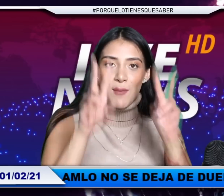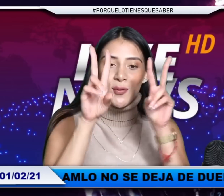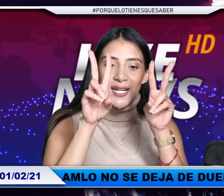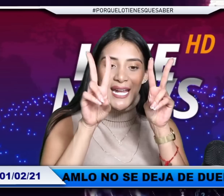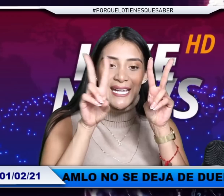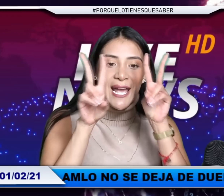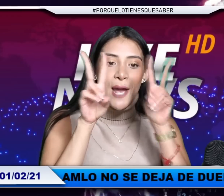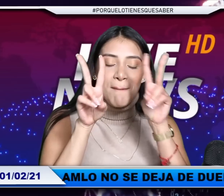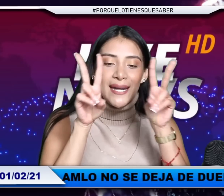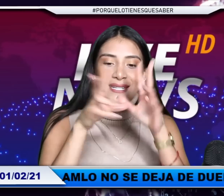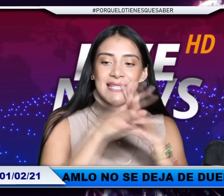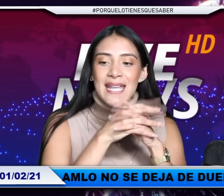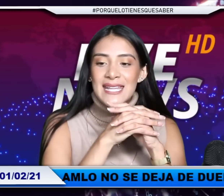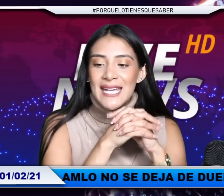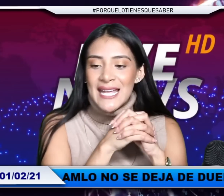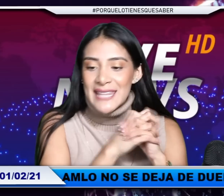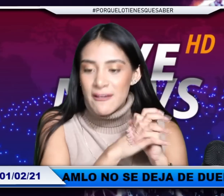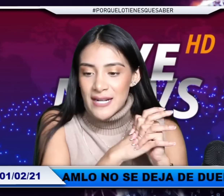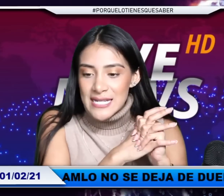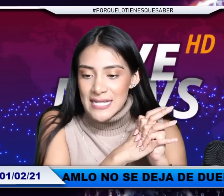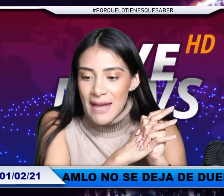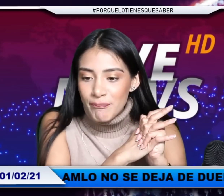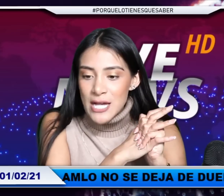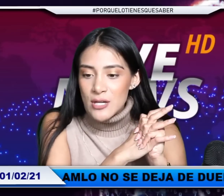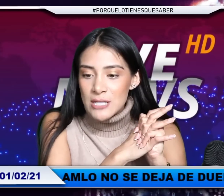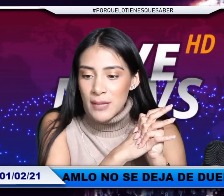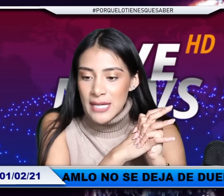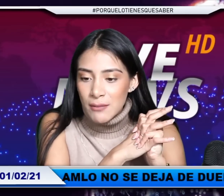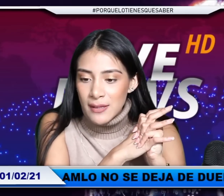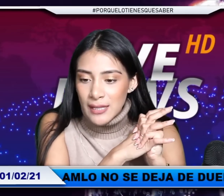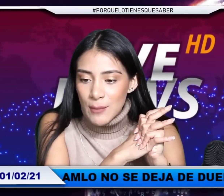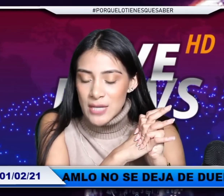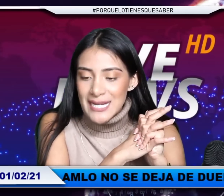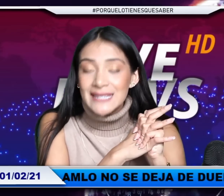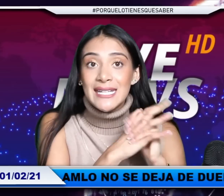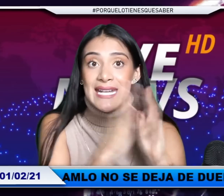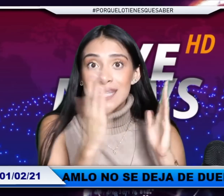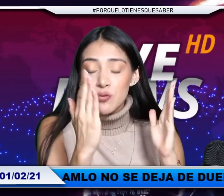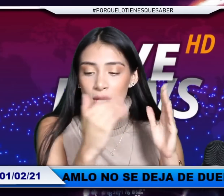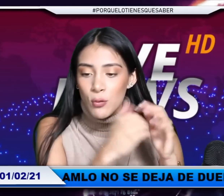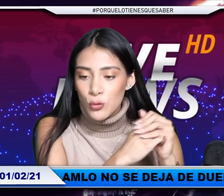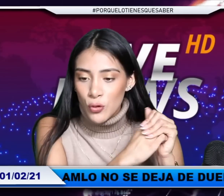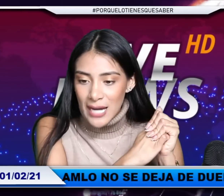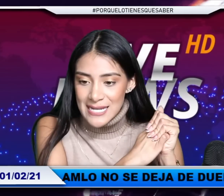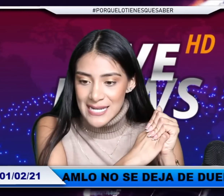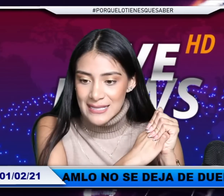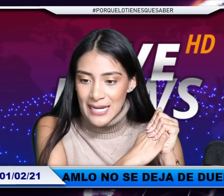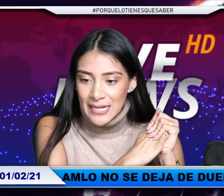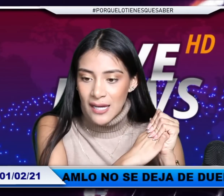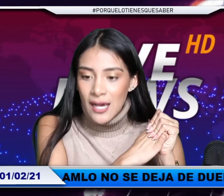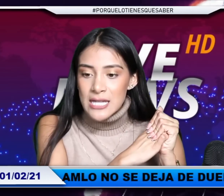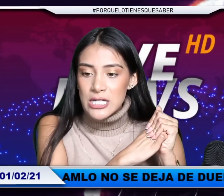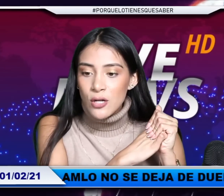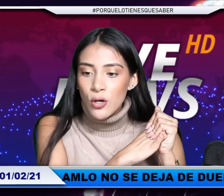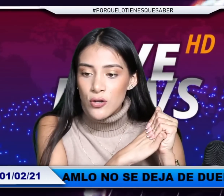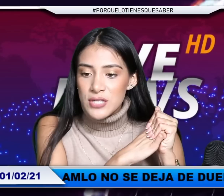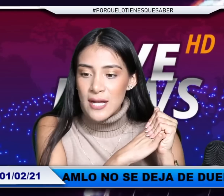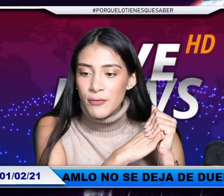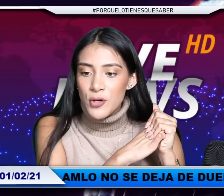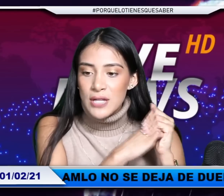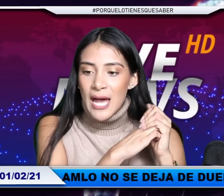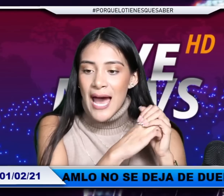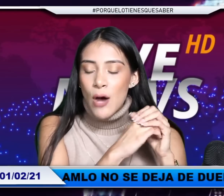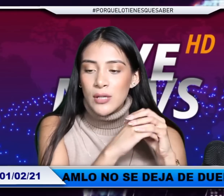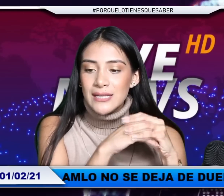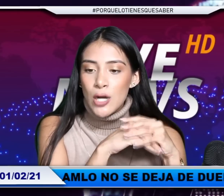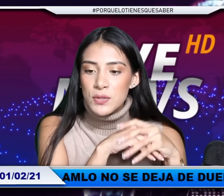adelante. Me ponen ahí manitas ahí de felicidad. Paso a despedirme. Tenemos aquí a Teresa, un saludo. Gracias, Teri. Chico